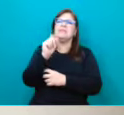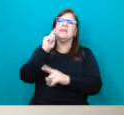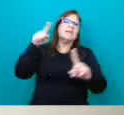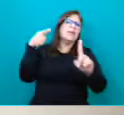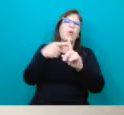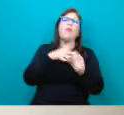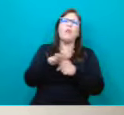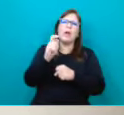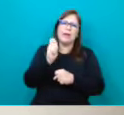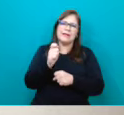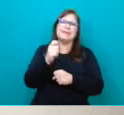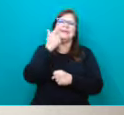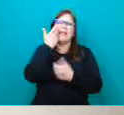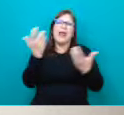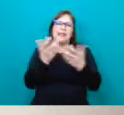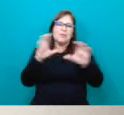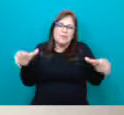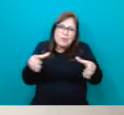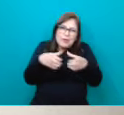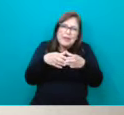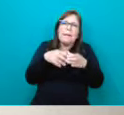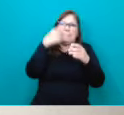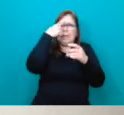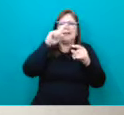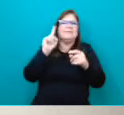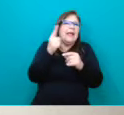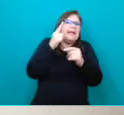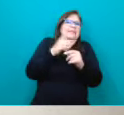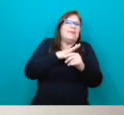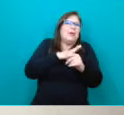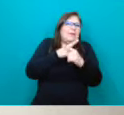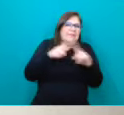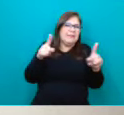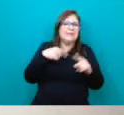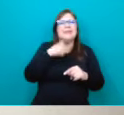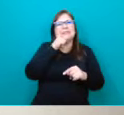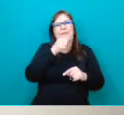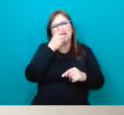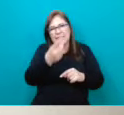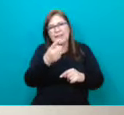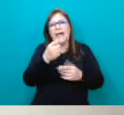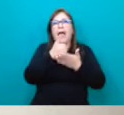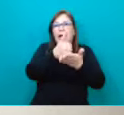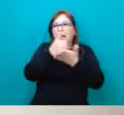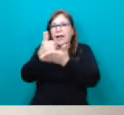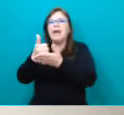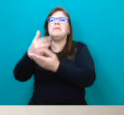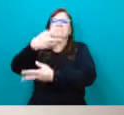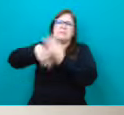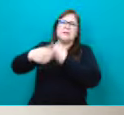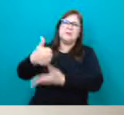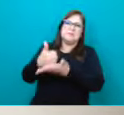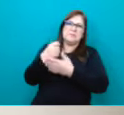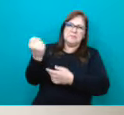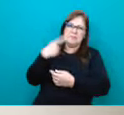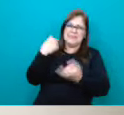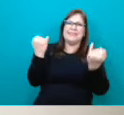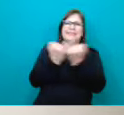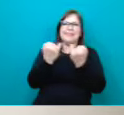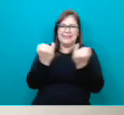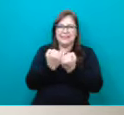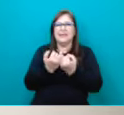que lo que busca mucho es hacer comunidad, hacer la diferencia. Y como siempre te digo, al ayudar a otros nos ayudamos principalmente